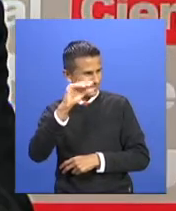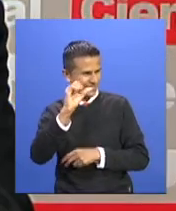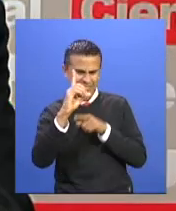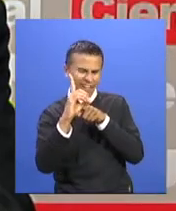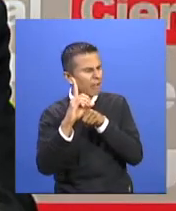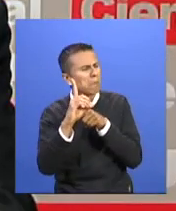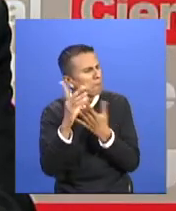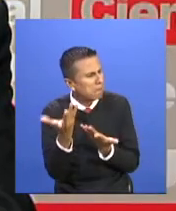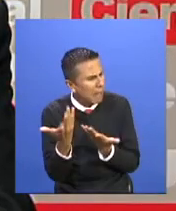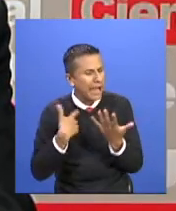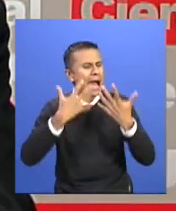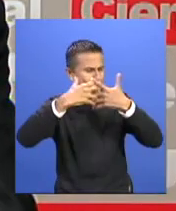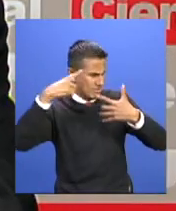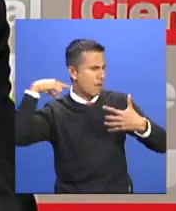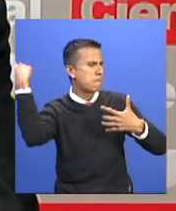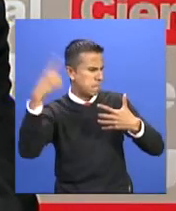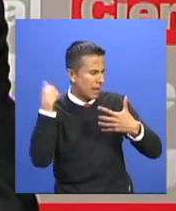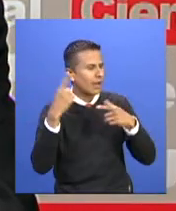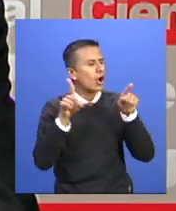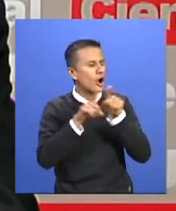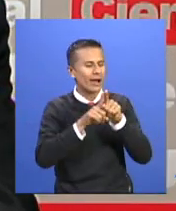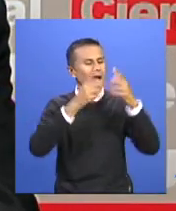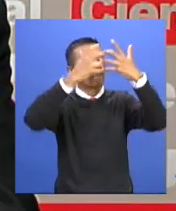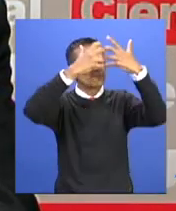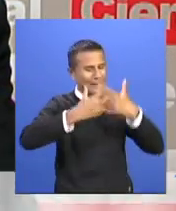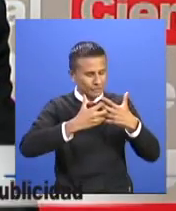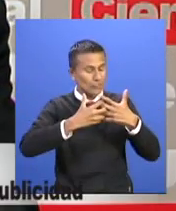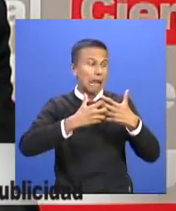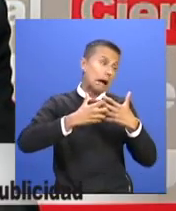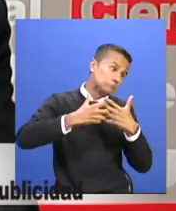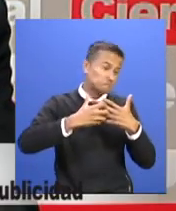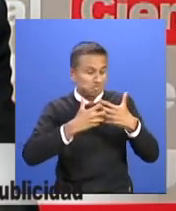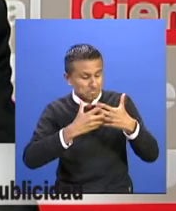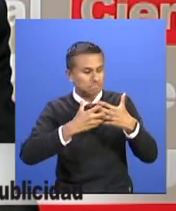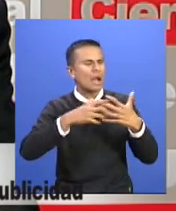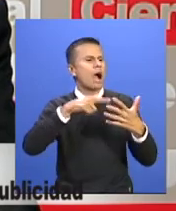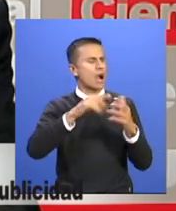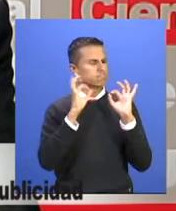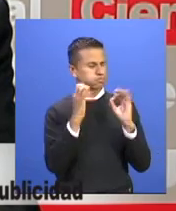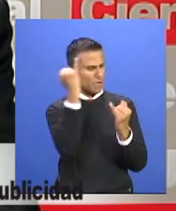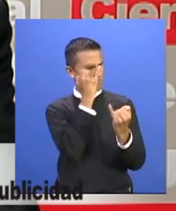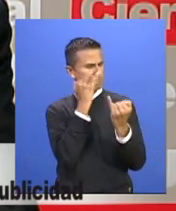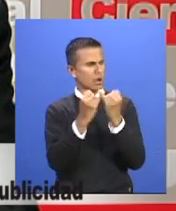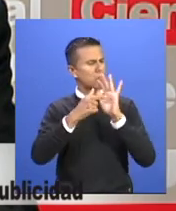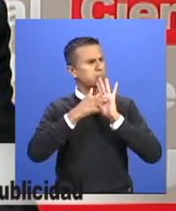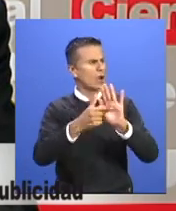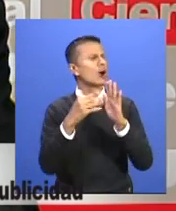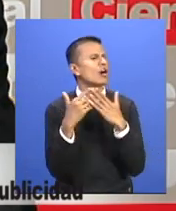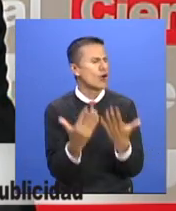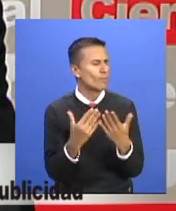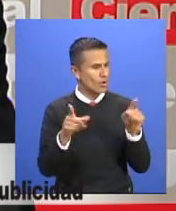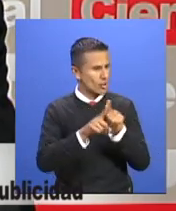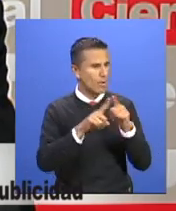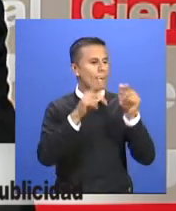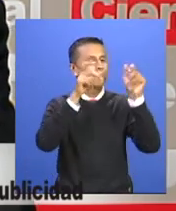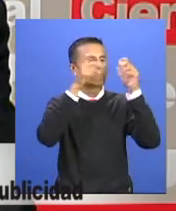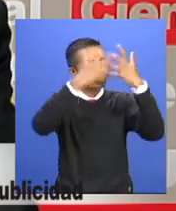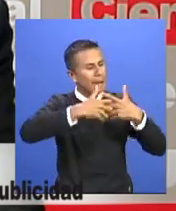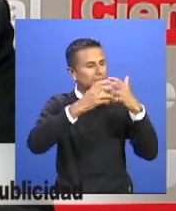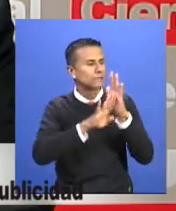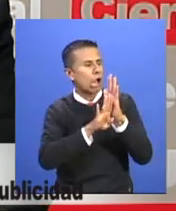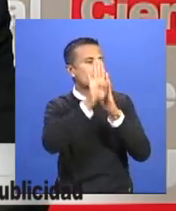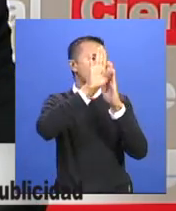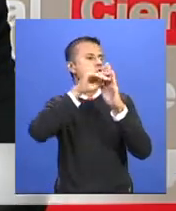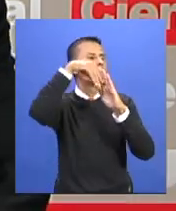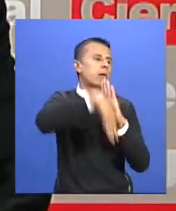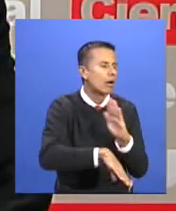este, nos permite. Una empresa sostenible sí o sí crea una buena reputación. Una empresa sostenible es aquella